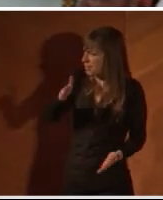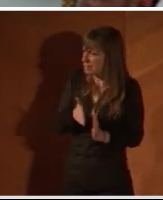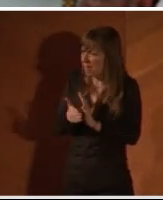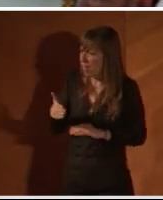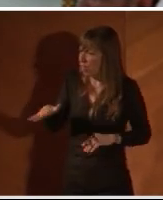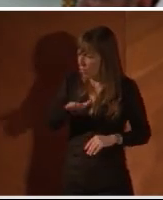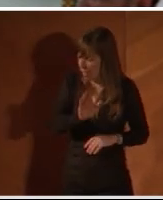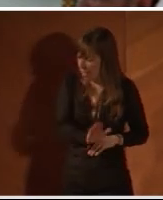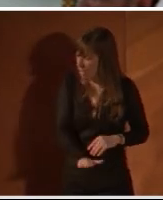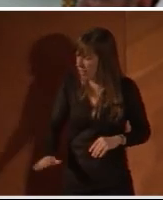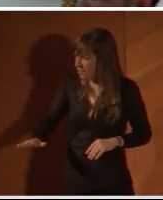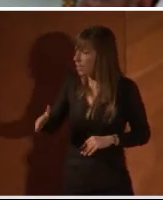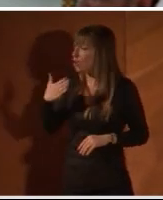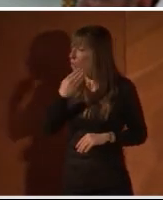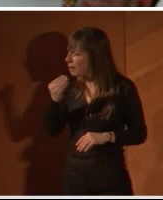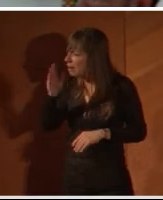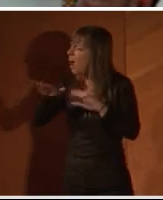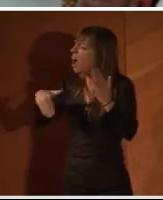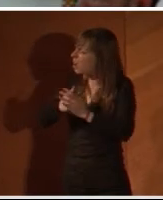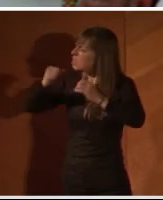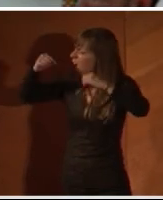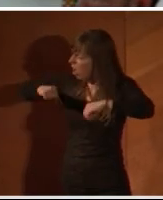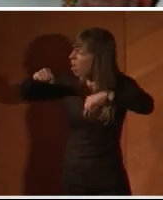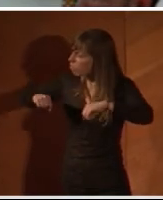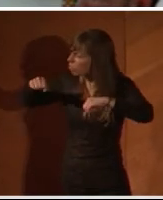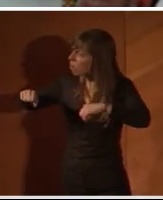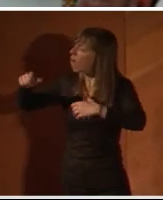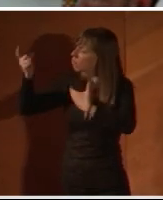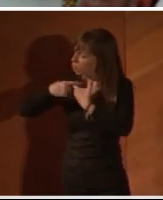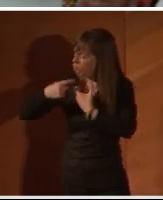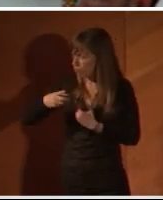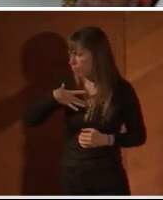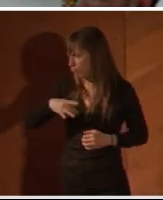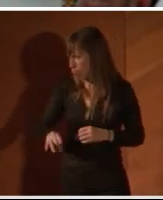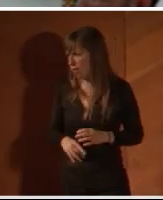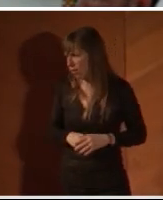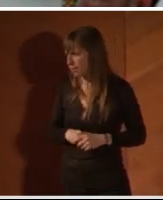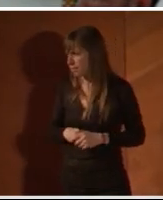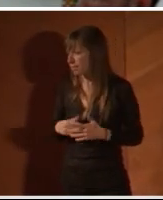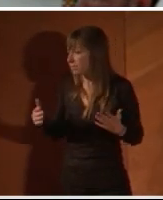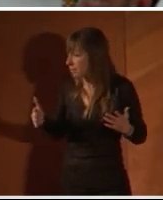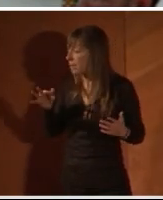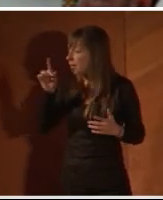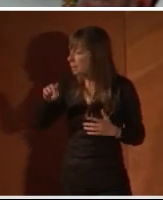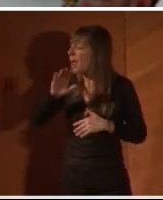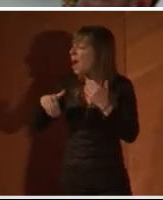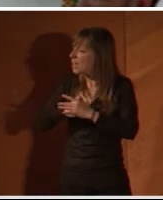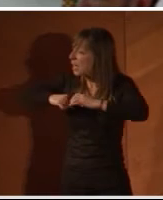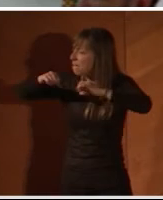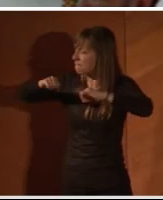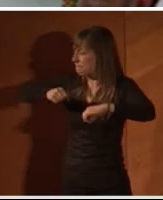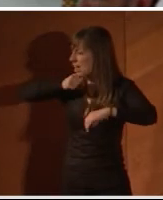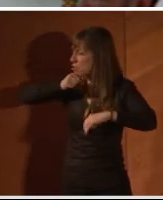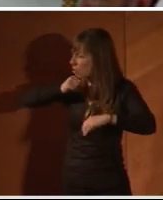infantil y juvenil, hasta la edad adulta, los diferentes órganos de participación ciudadana y el Consejo de Mayores. Es por